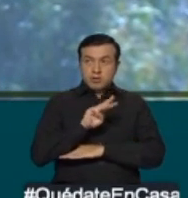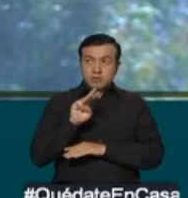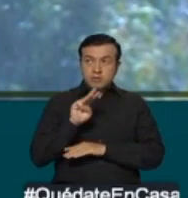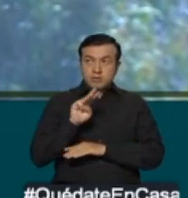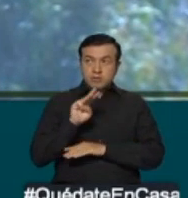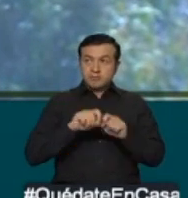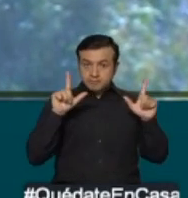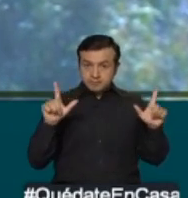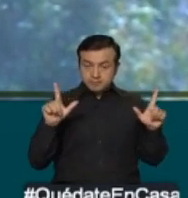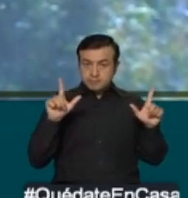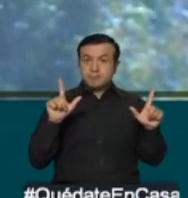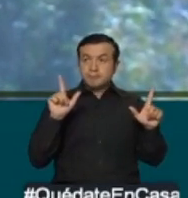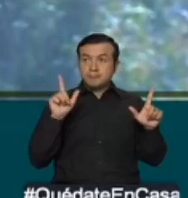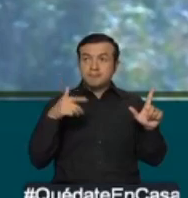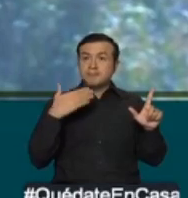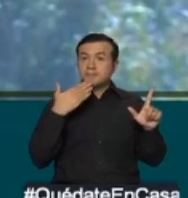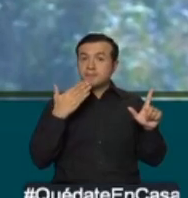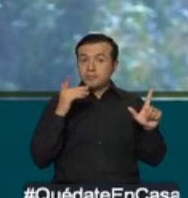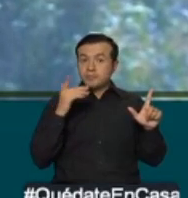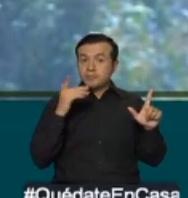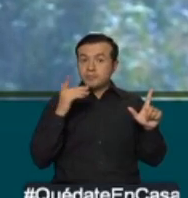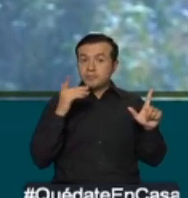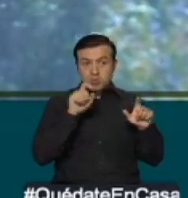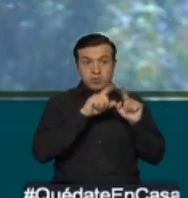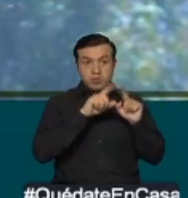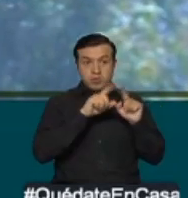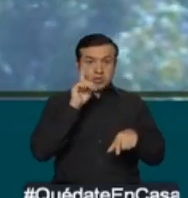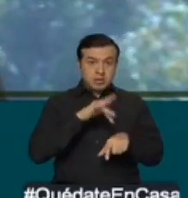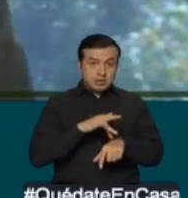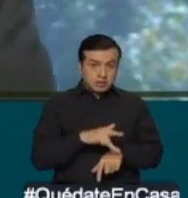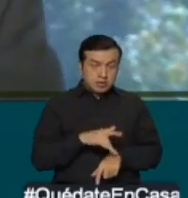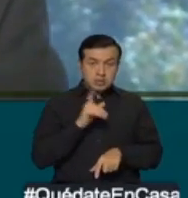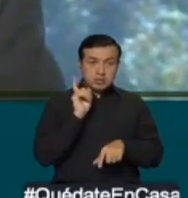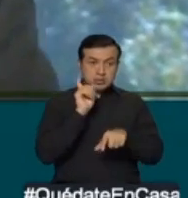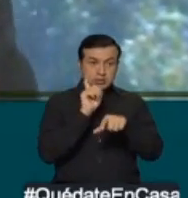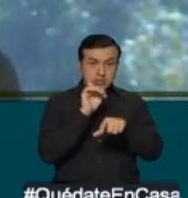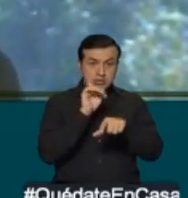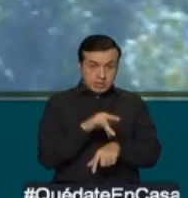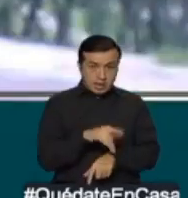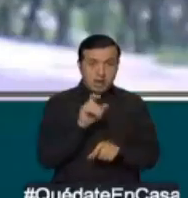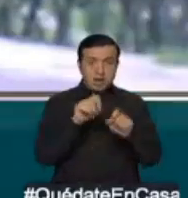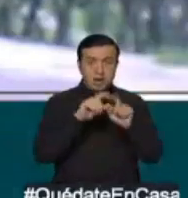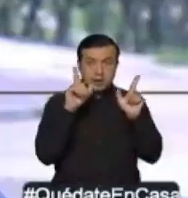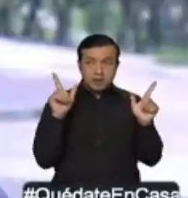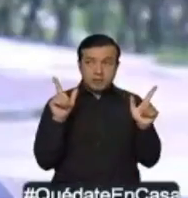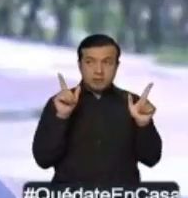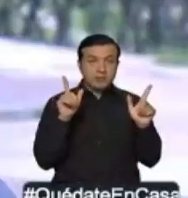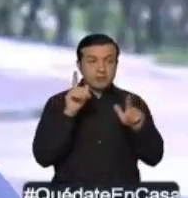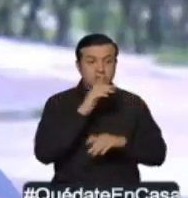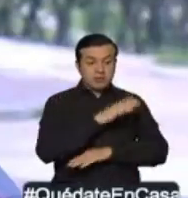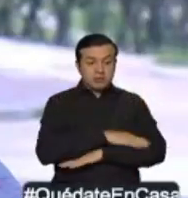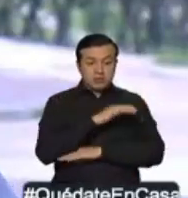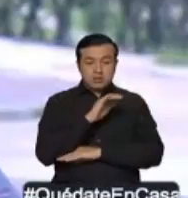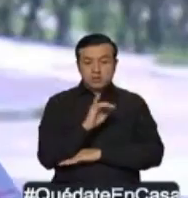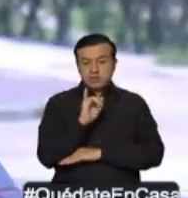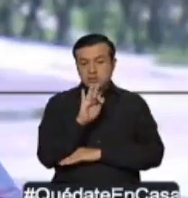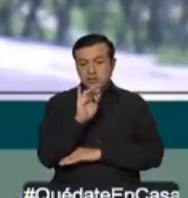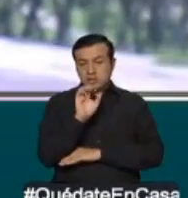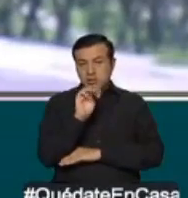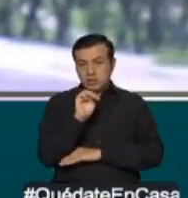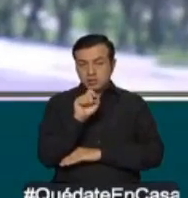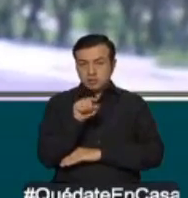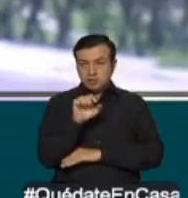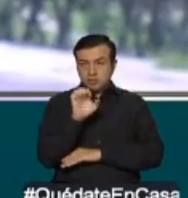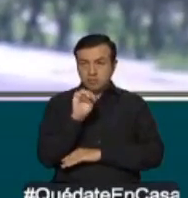de un sitio web a través del cual se puede agendar citas como marches de este servicio ministro bueno citas punto medio punto se es una